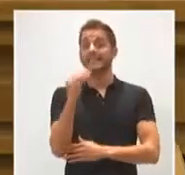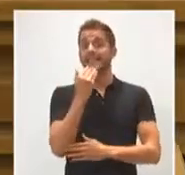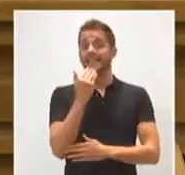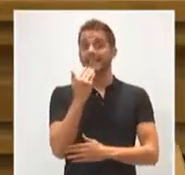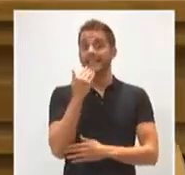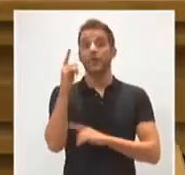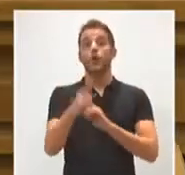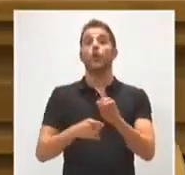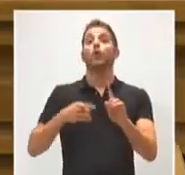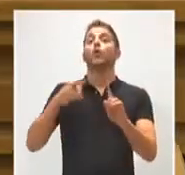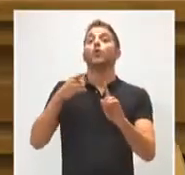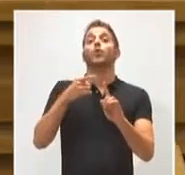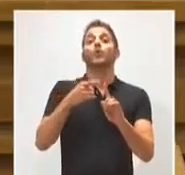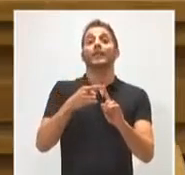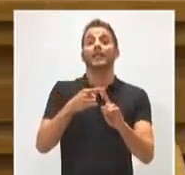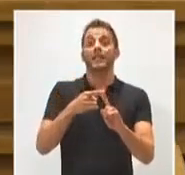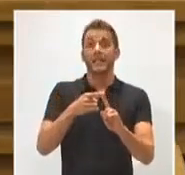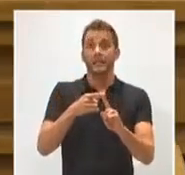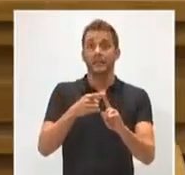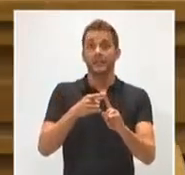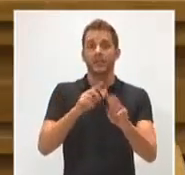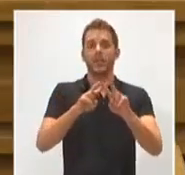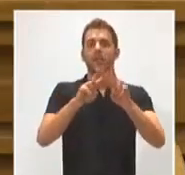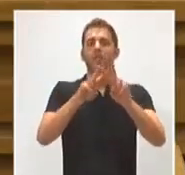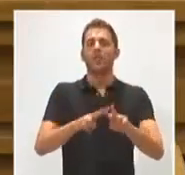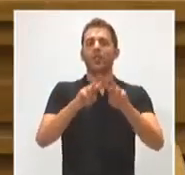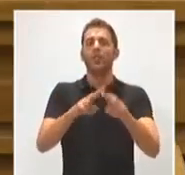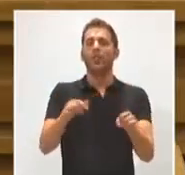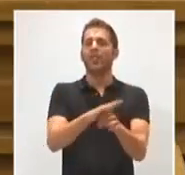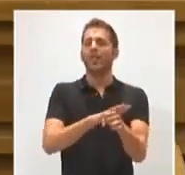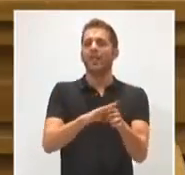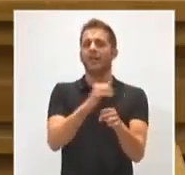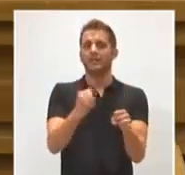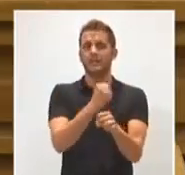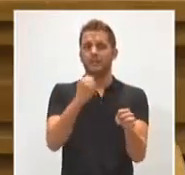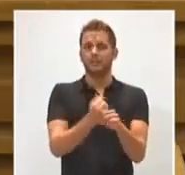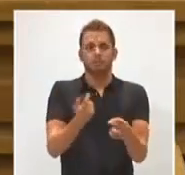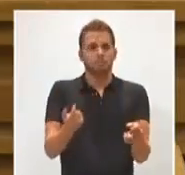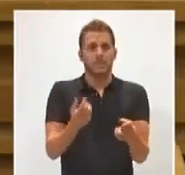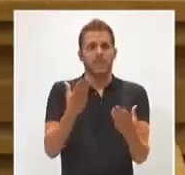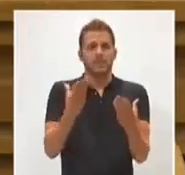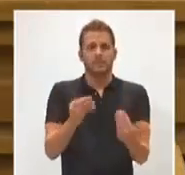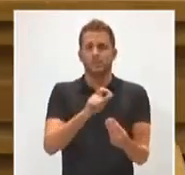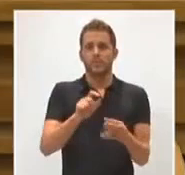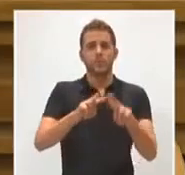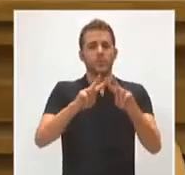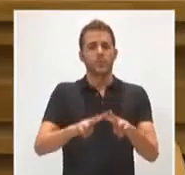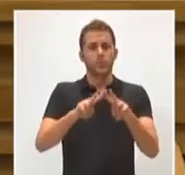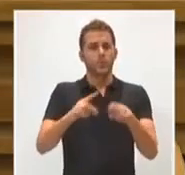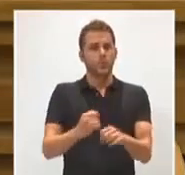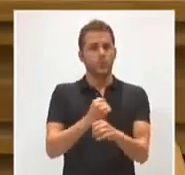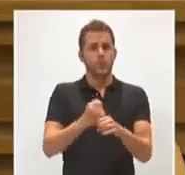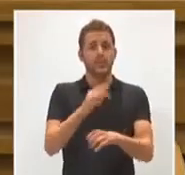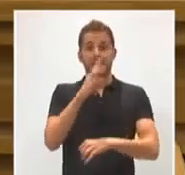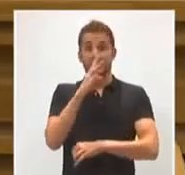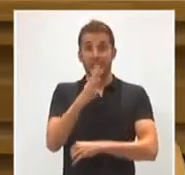intención de facilitar la investigación en el ámbito laboral hay mucha gente que la investigación consiste de empleo y lo va a ser durante